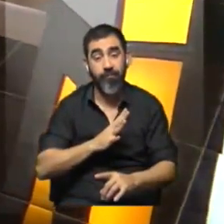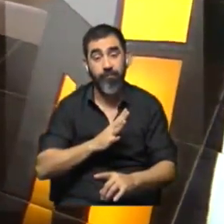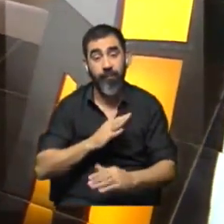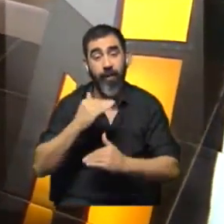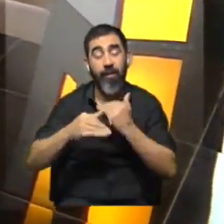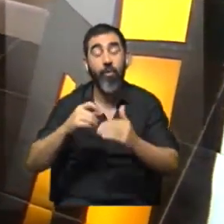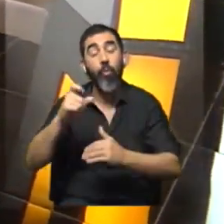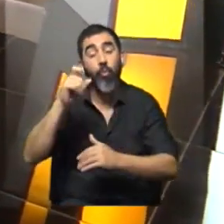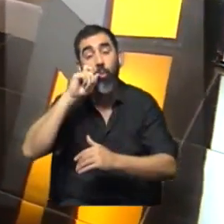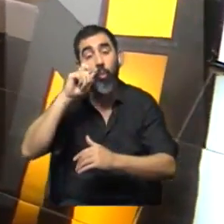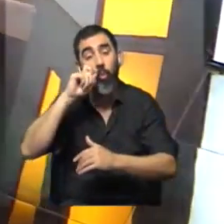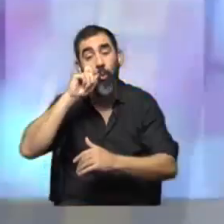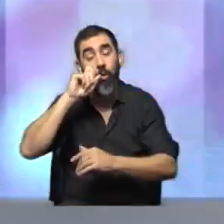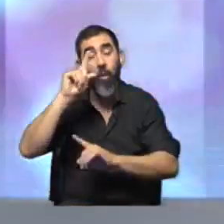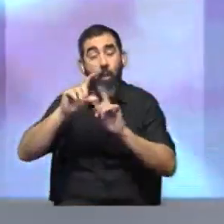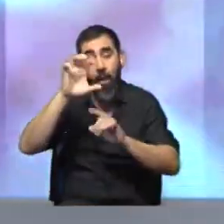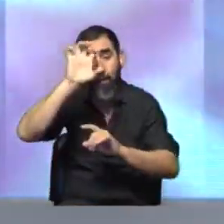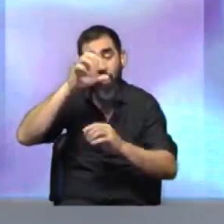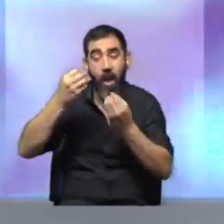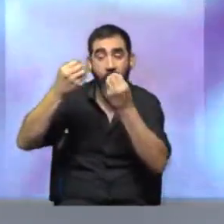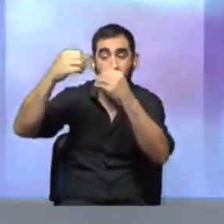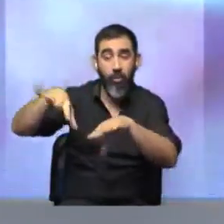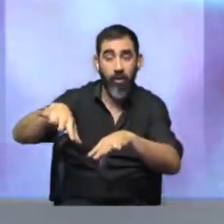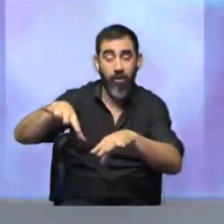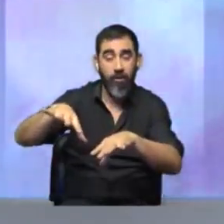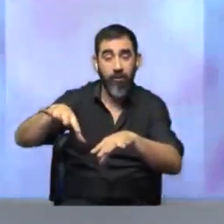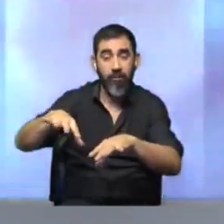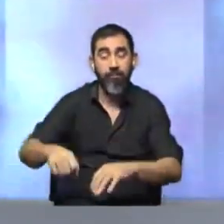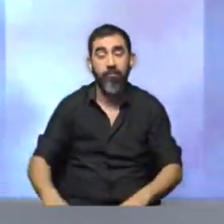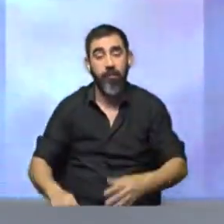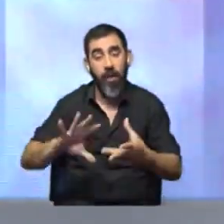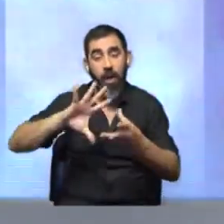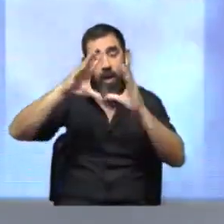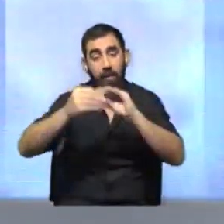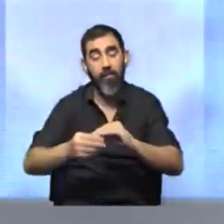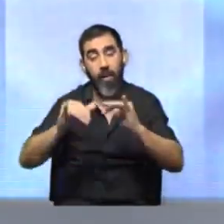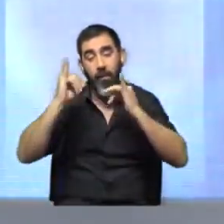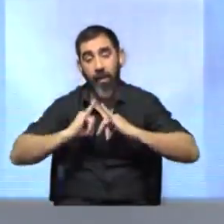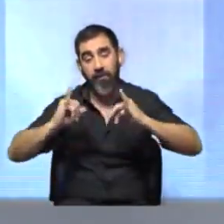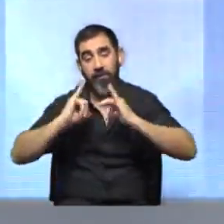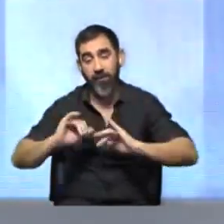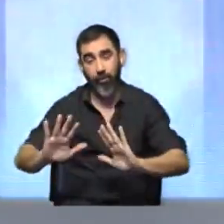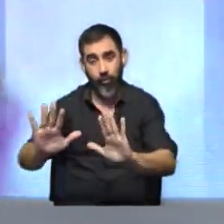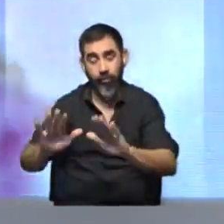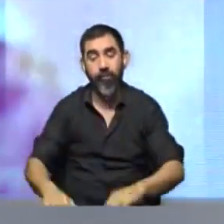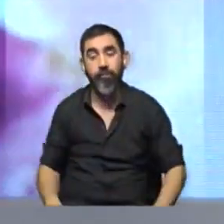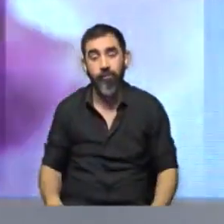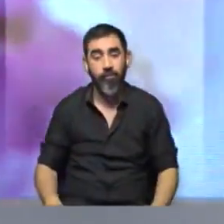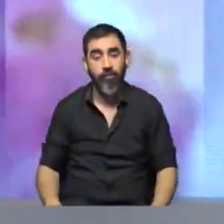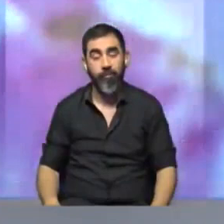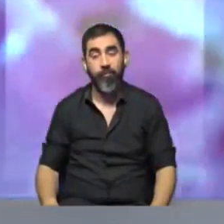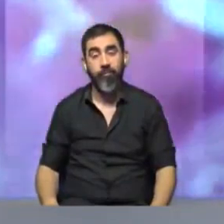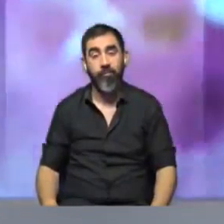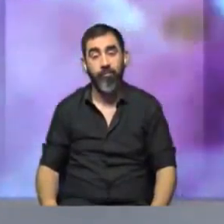desarrollo turístico en algunas de las minas abandonadas que están acondicionadas para tal fin. Y algo que me parece